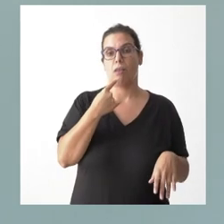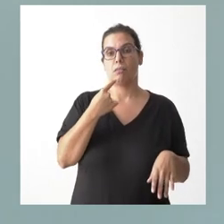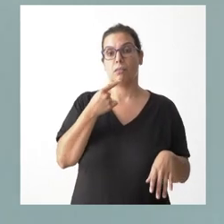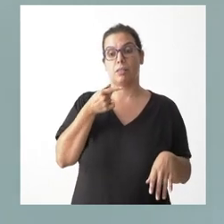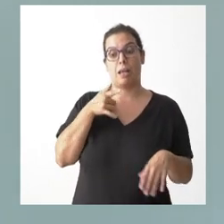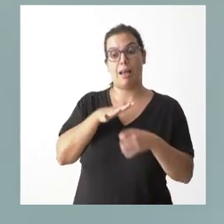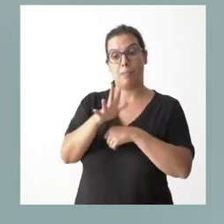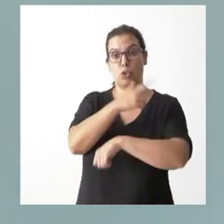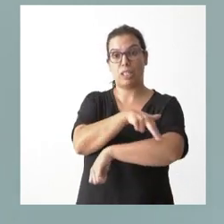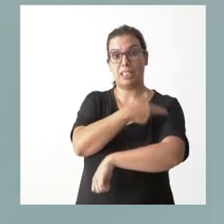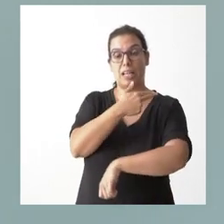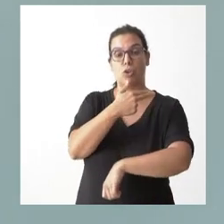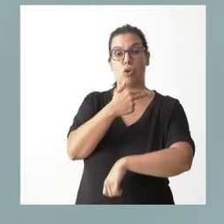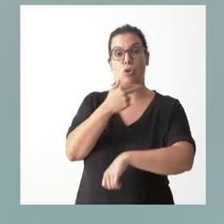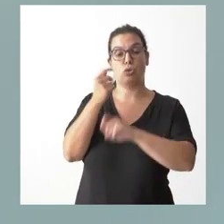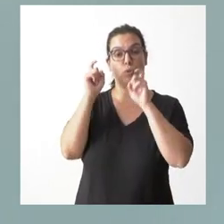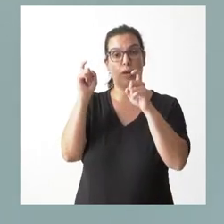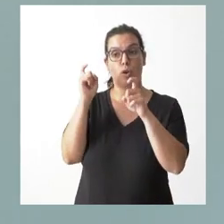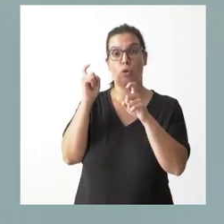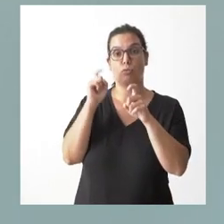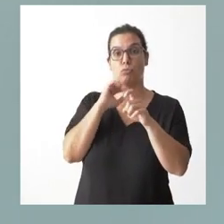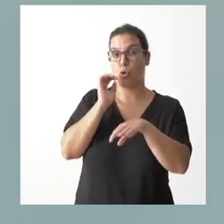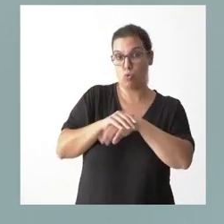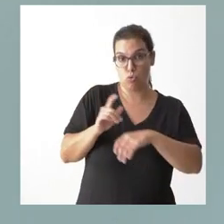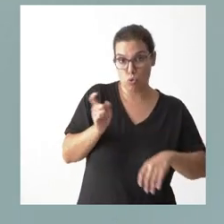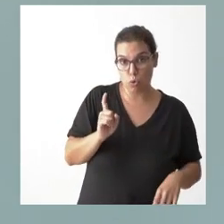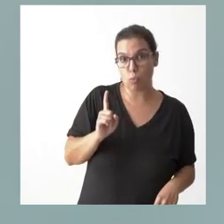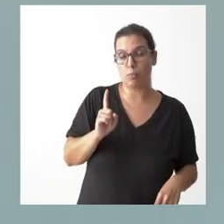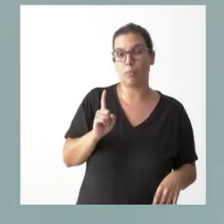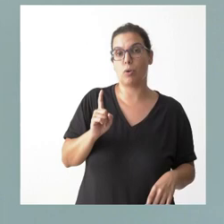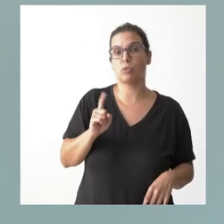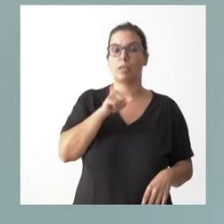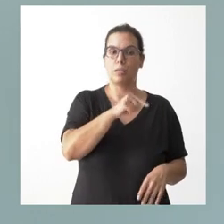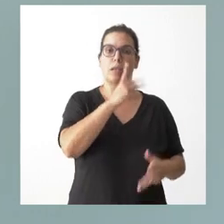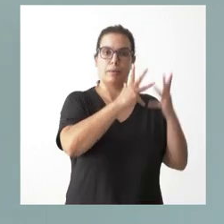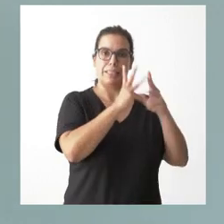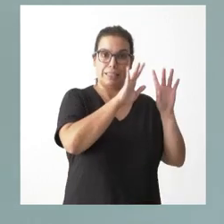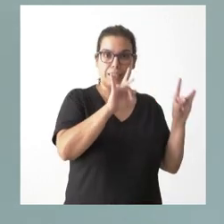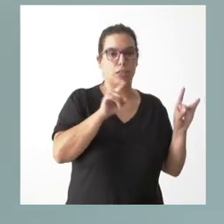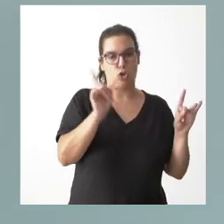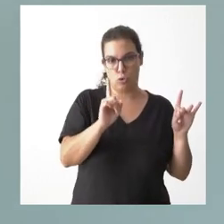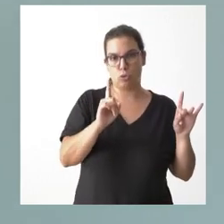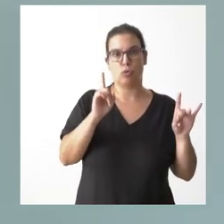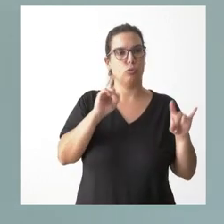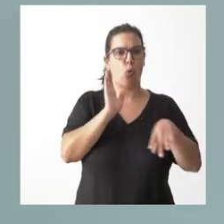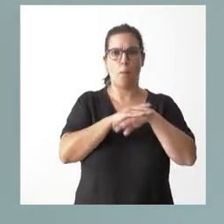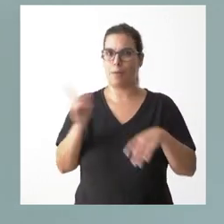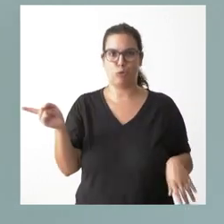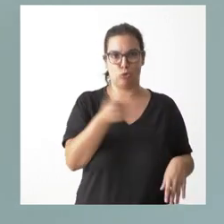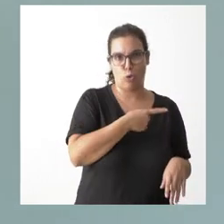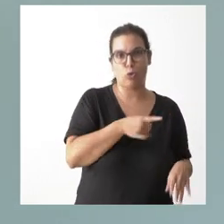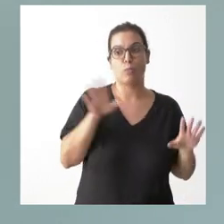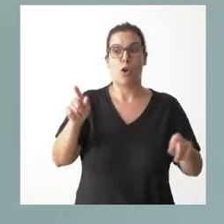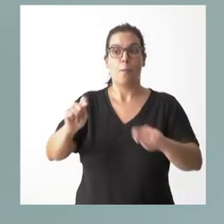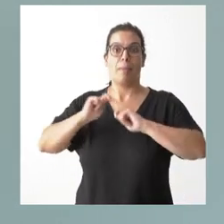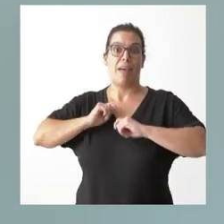los servicios de carácter administrativo, pero no en el resto, no. Vamos a cumplir en todos. Lo que pasa es que en los de